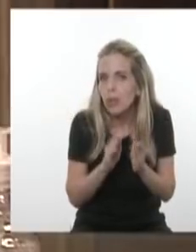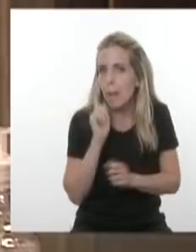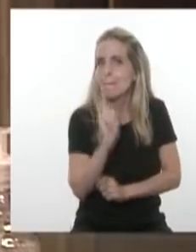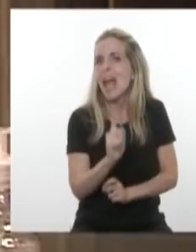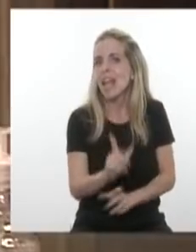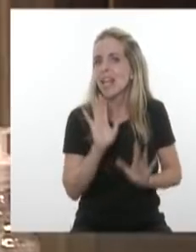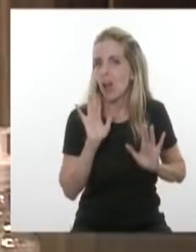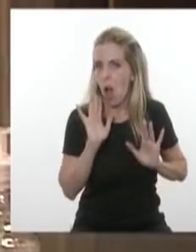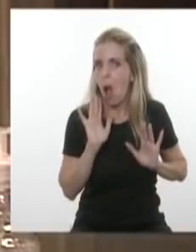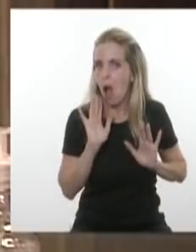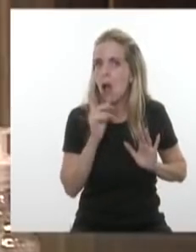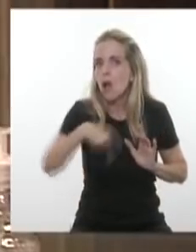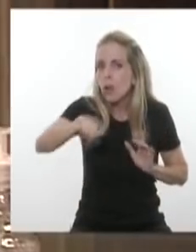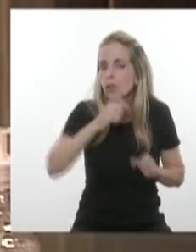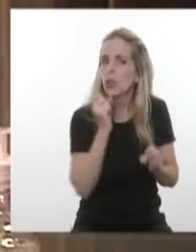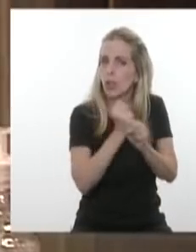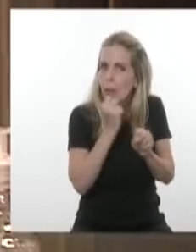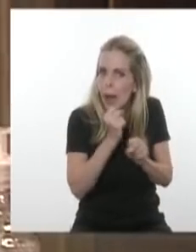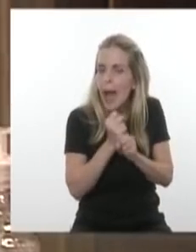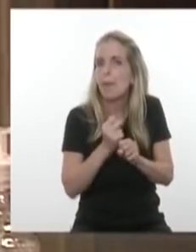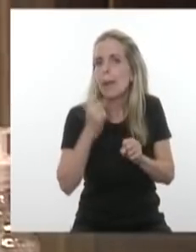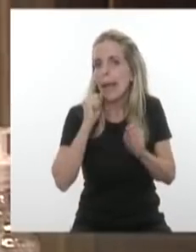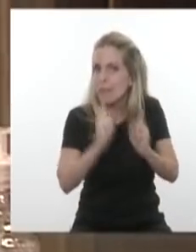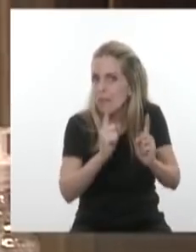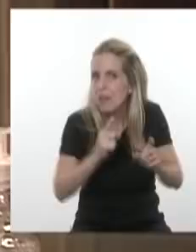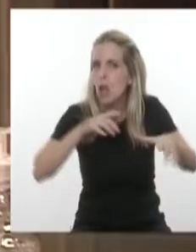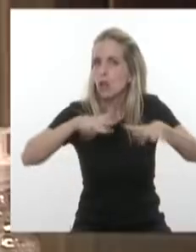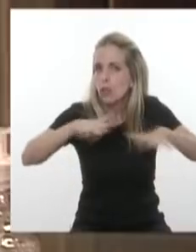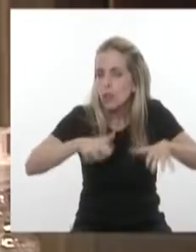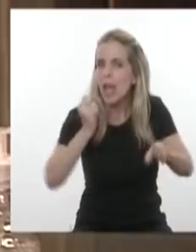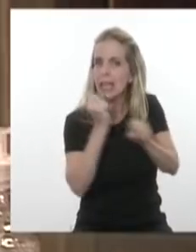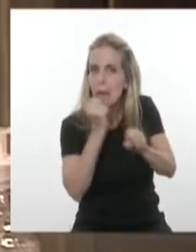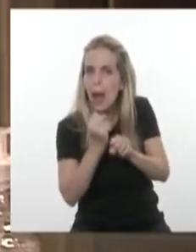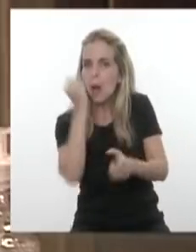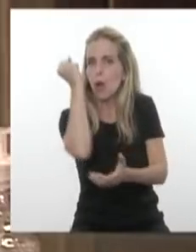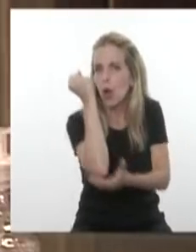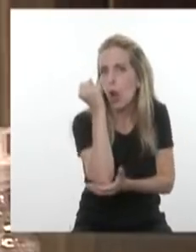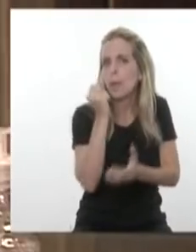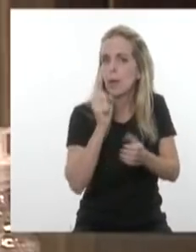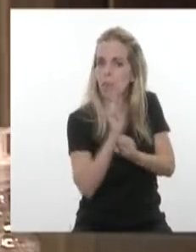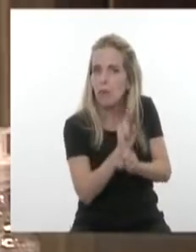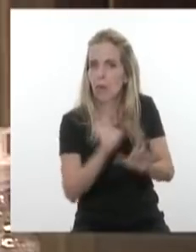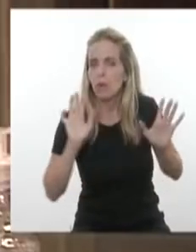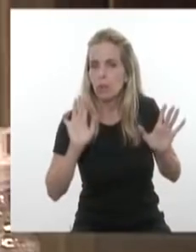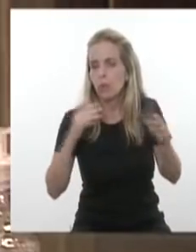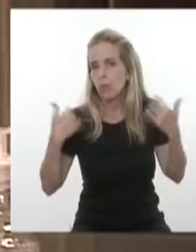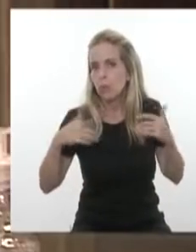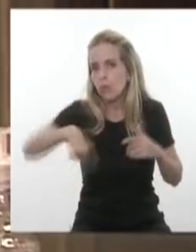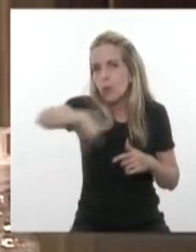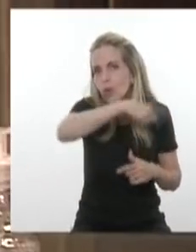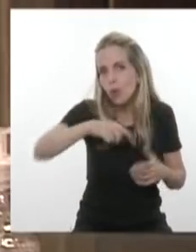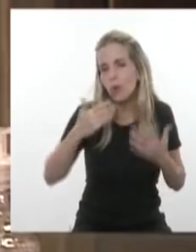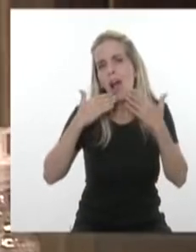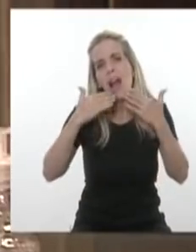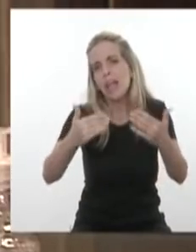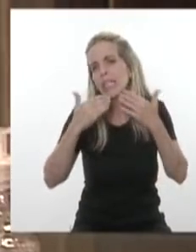trabajamos para sostener las actividades sociales y económicas nuestro enorme agradecimiento a todo el personal